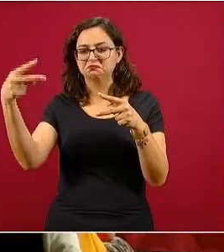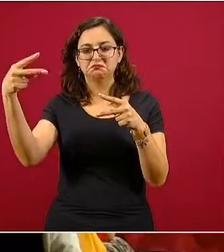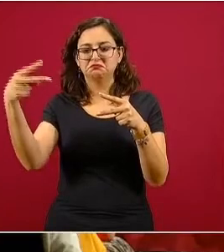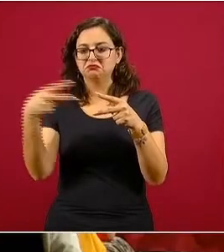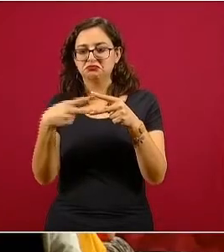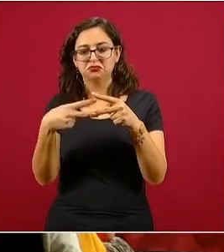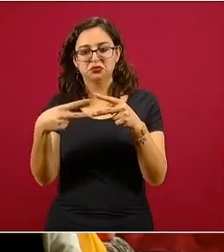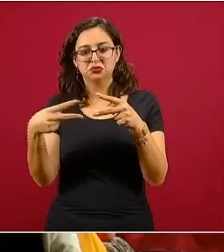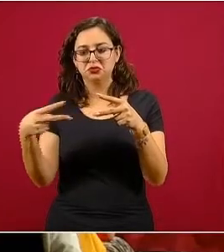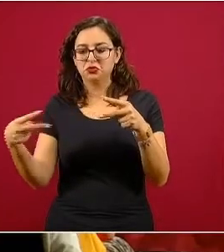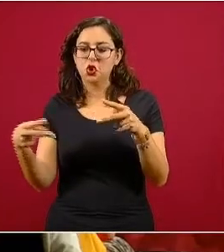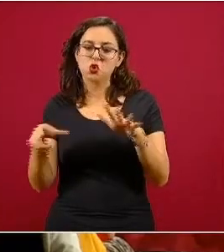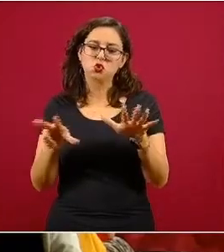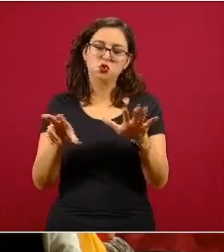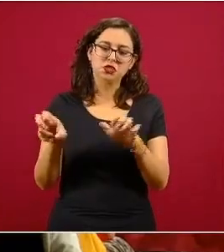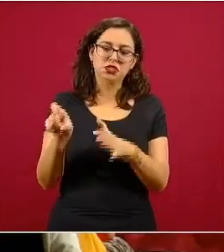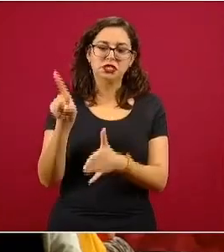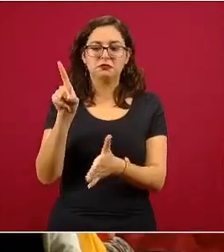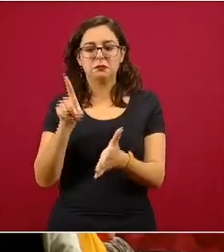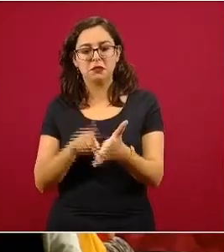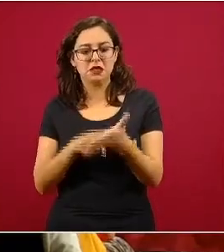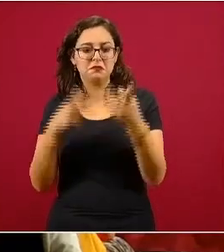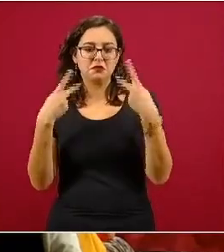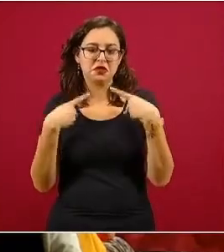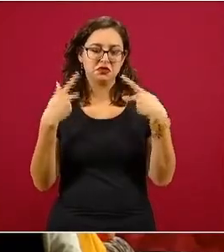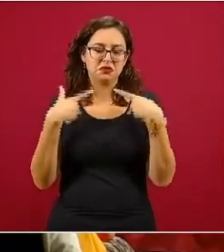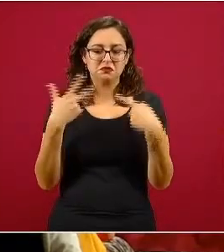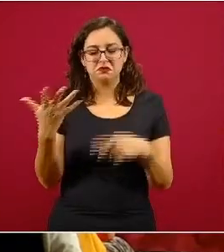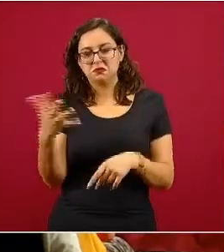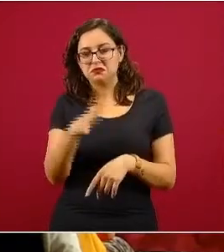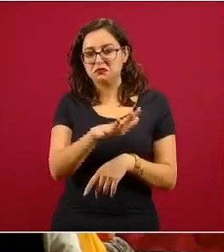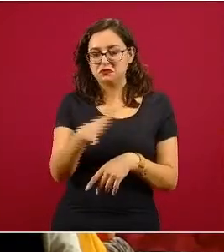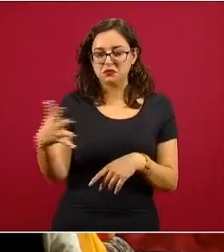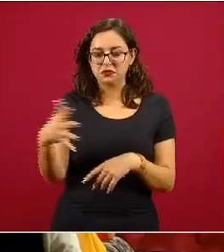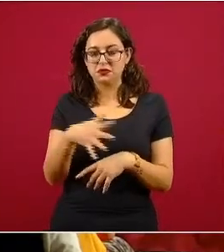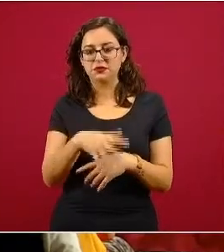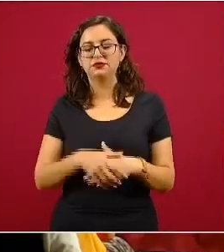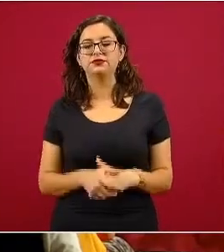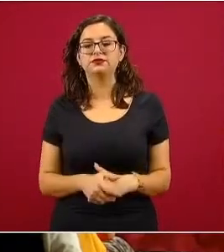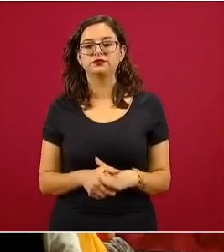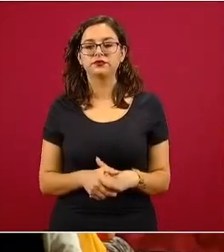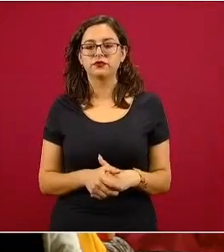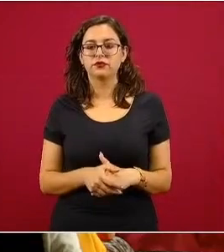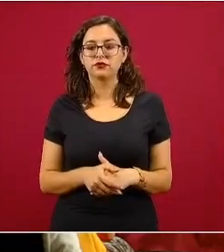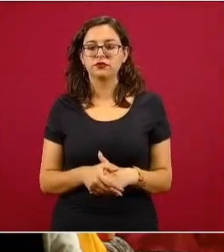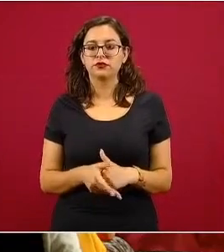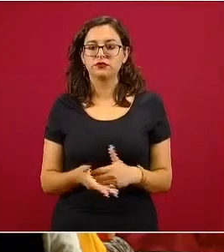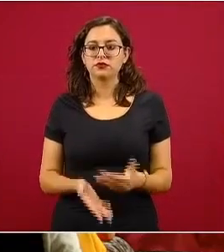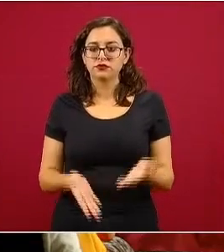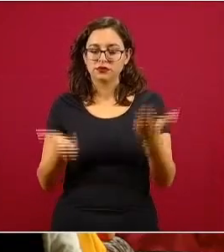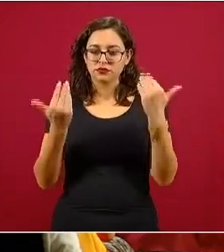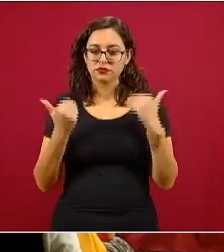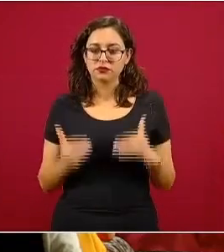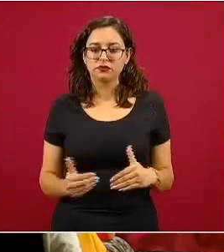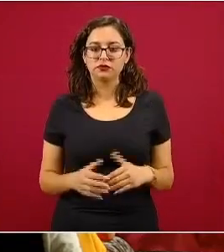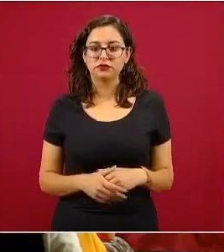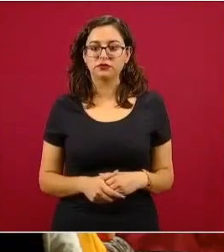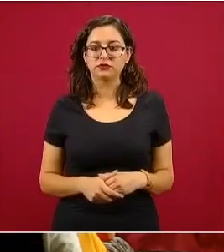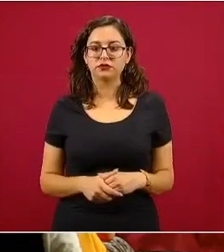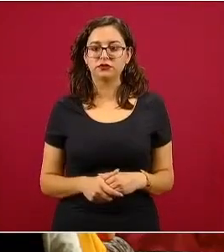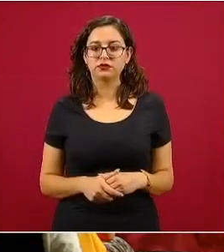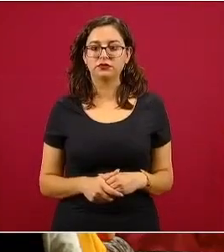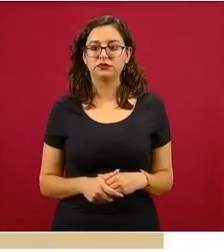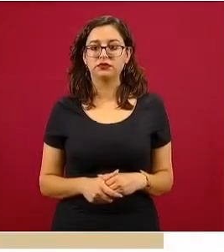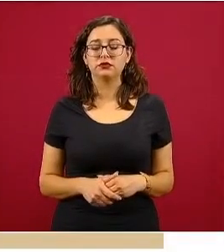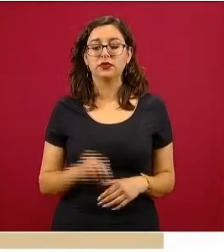y 1000 personas que han estado hospitalizándose en las últimas semanas. Veamos la siguiente diapositiva. Tenemos la